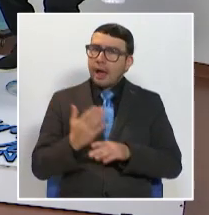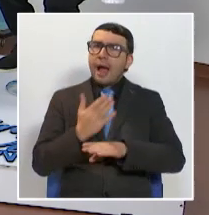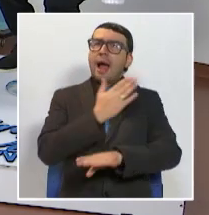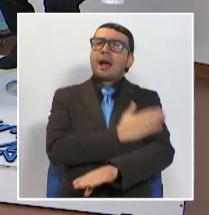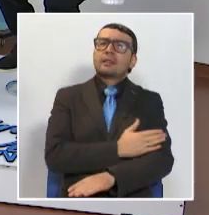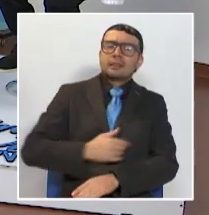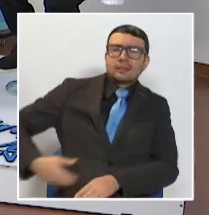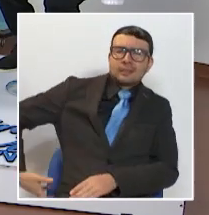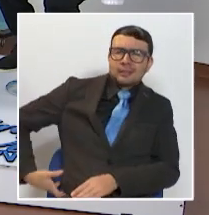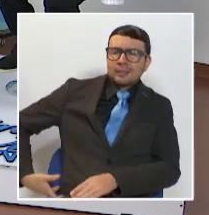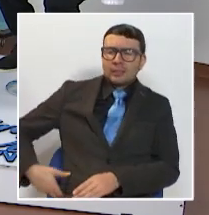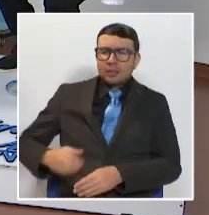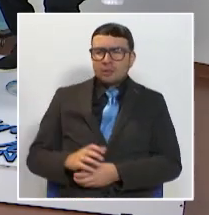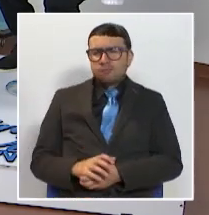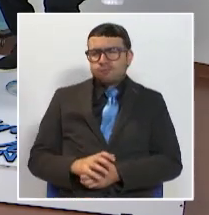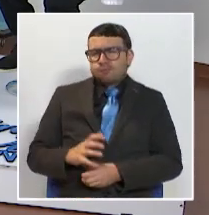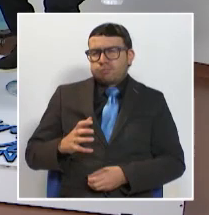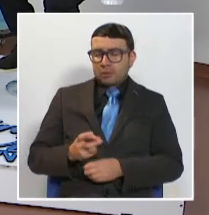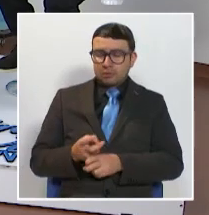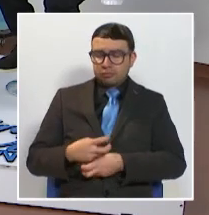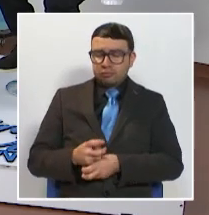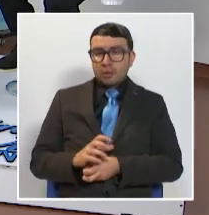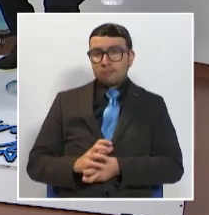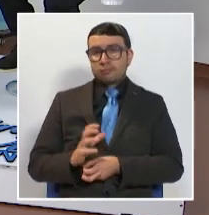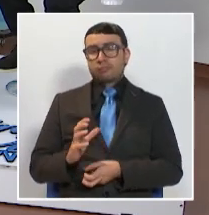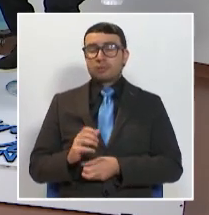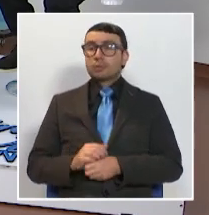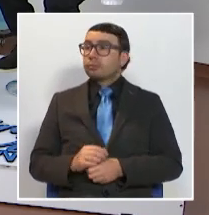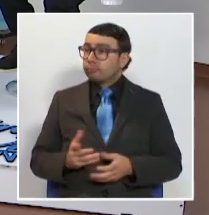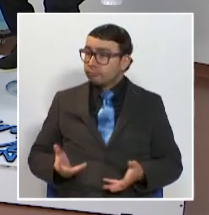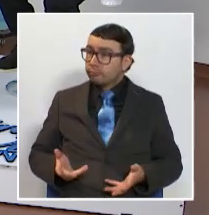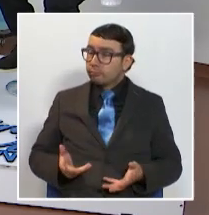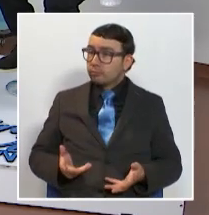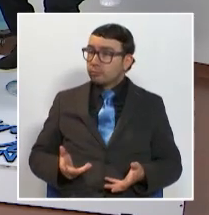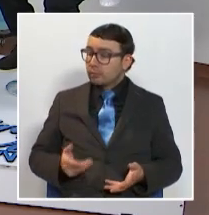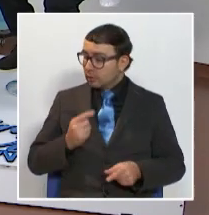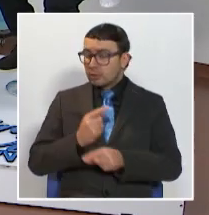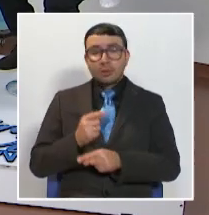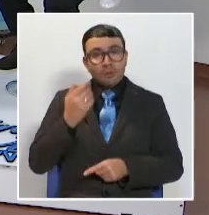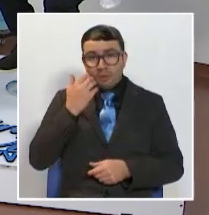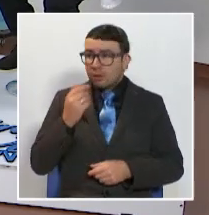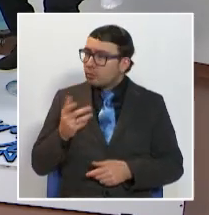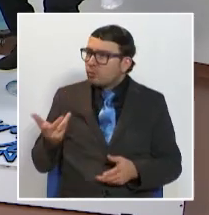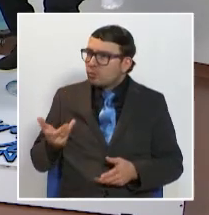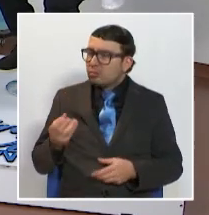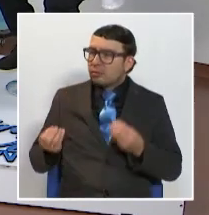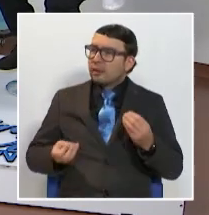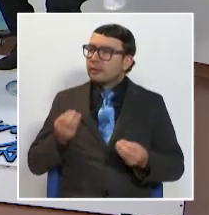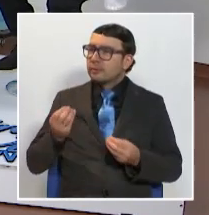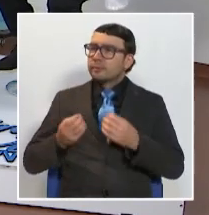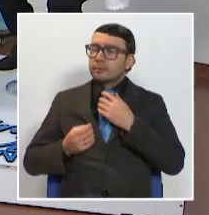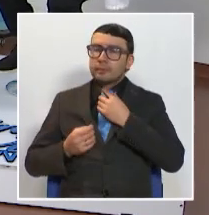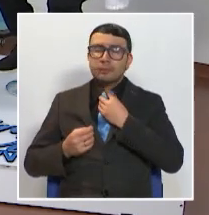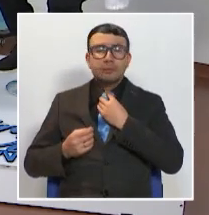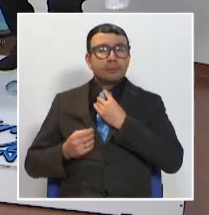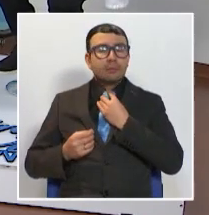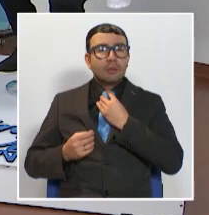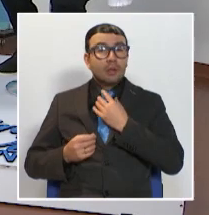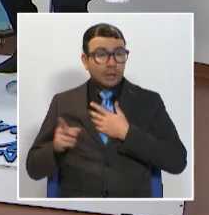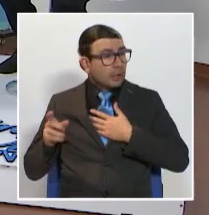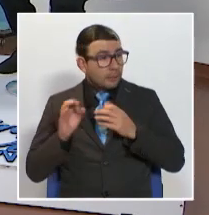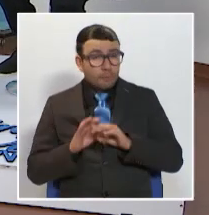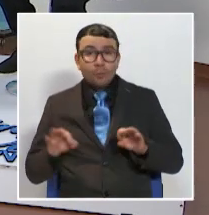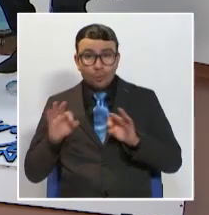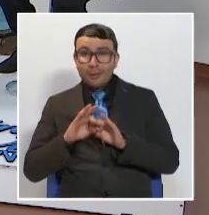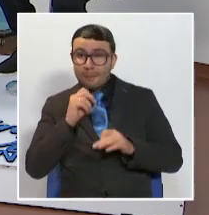cadera, con un inflamatorio de una hernia discal, y llegar a este tipo, hijo? Padre, bueno, me parece muy importante que tú hagas esa